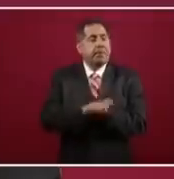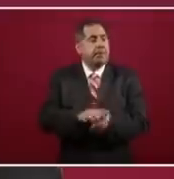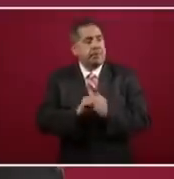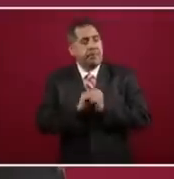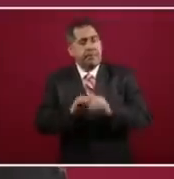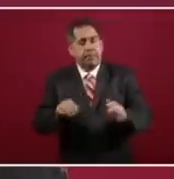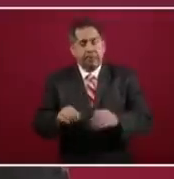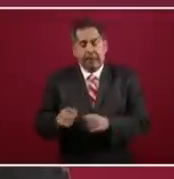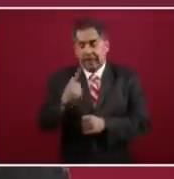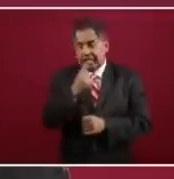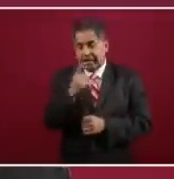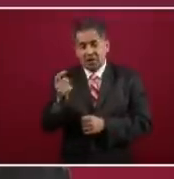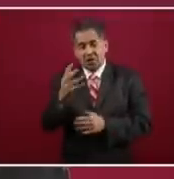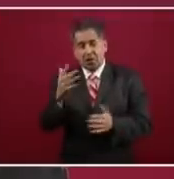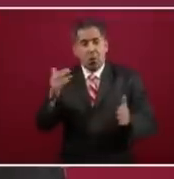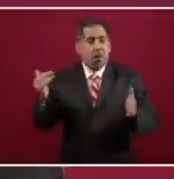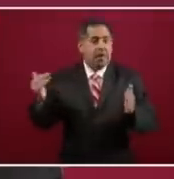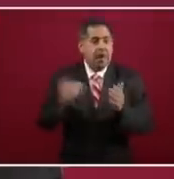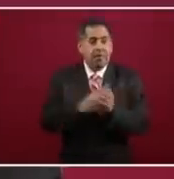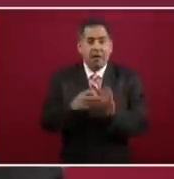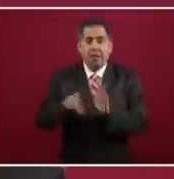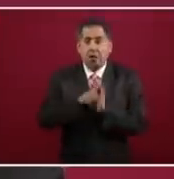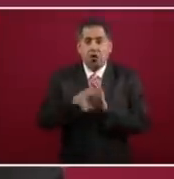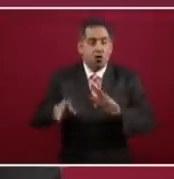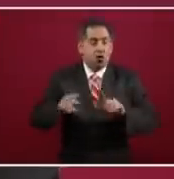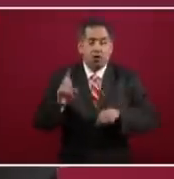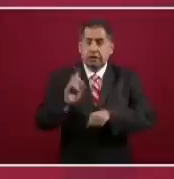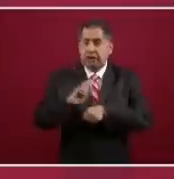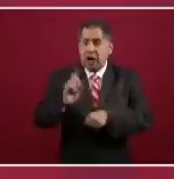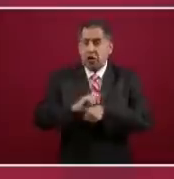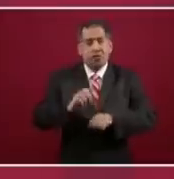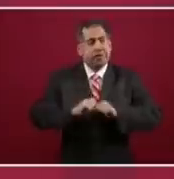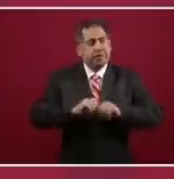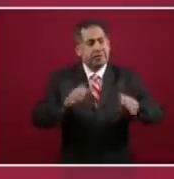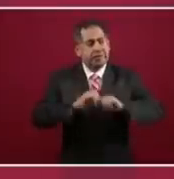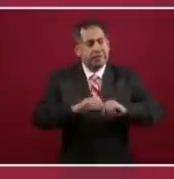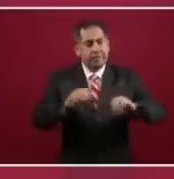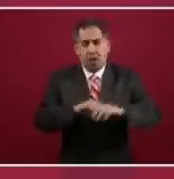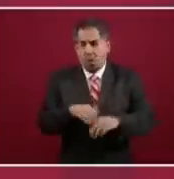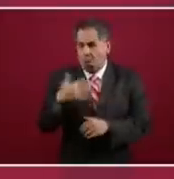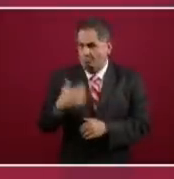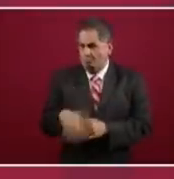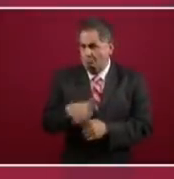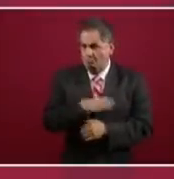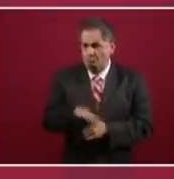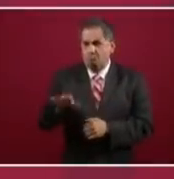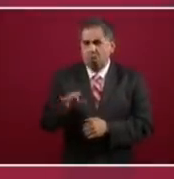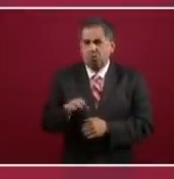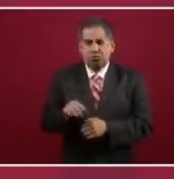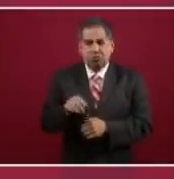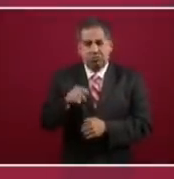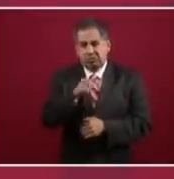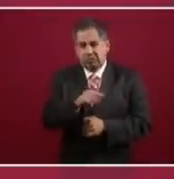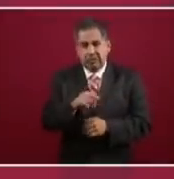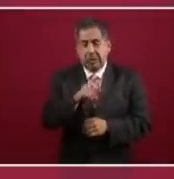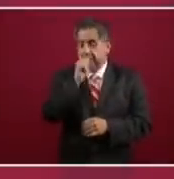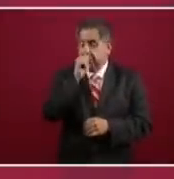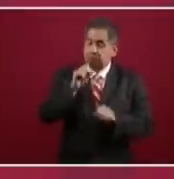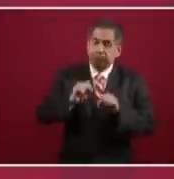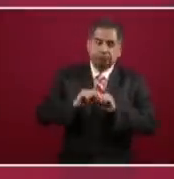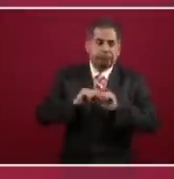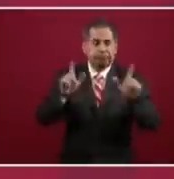hasta 150.000 ejemplares diarios un fenómeno llega la noticia